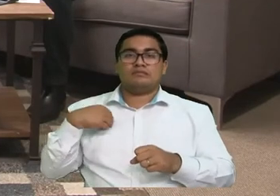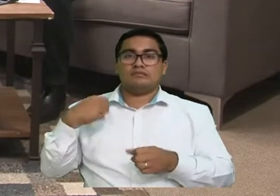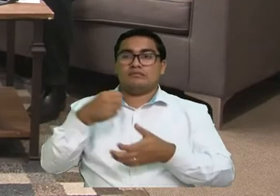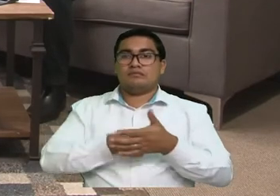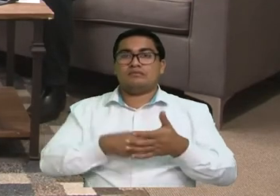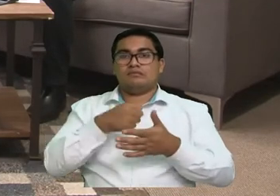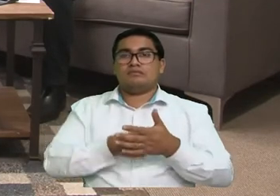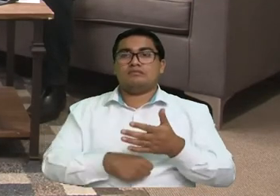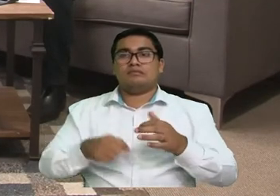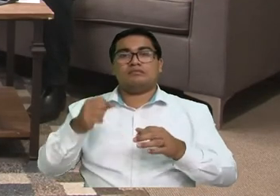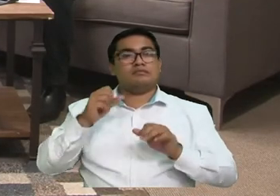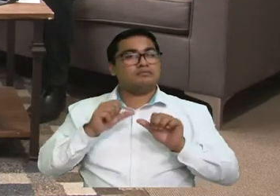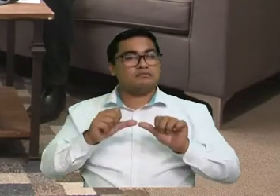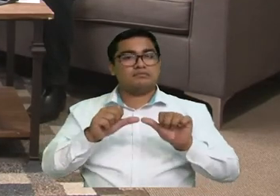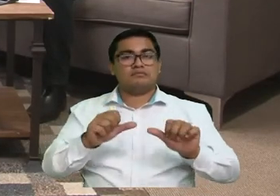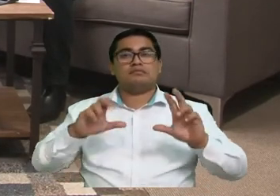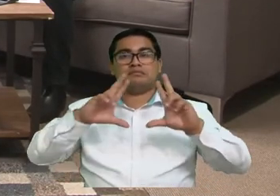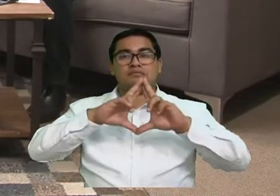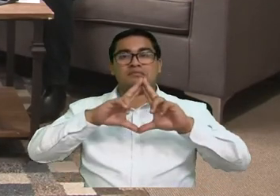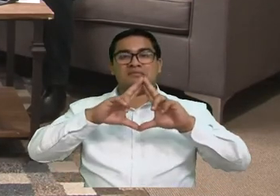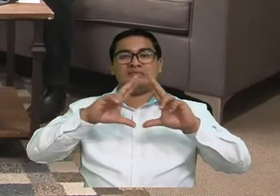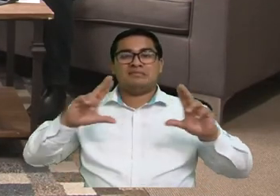esfuerzo de seguir construyendo patria,